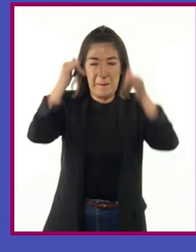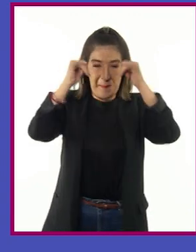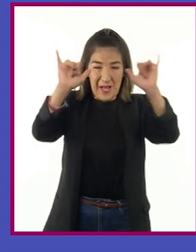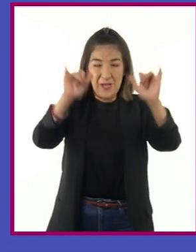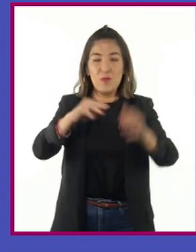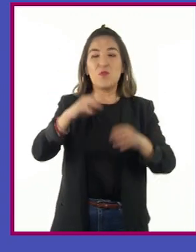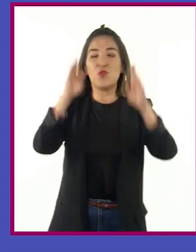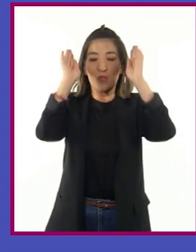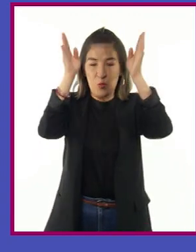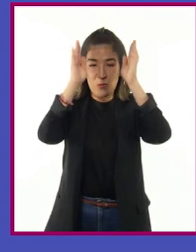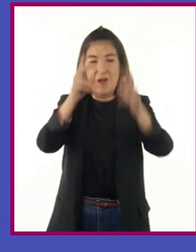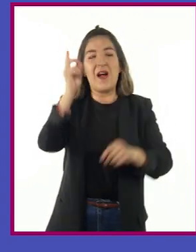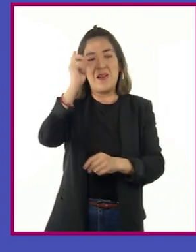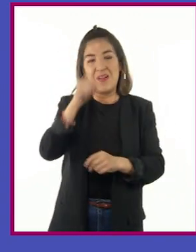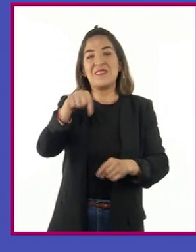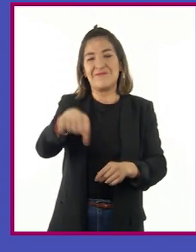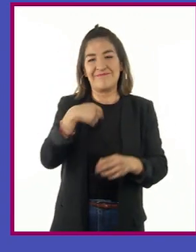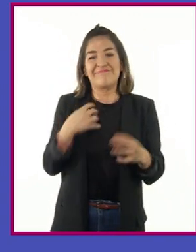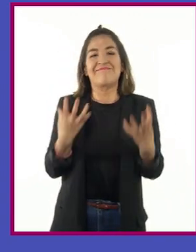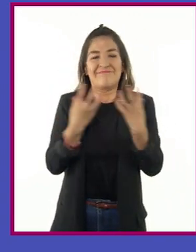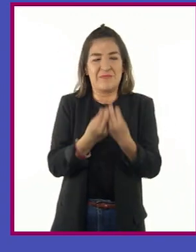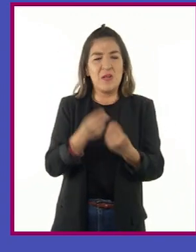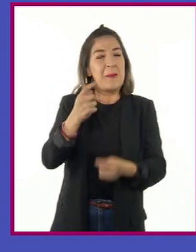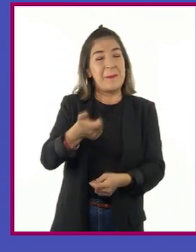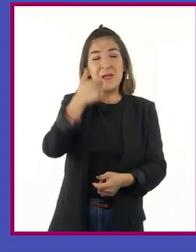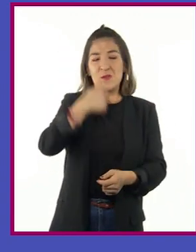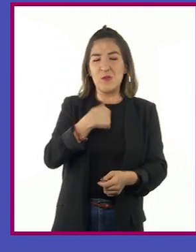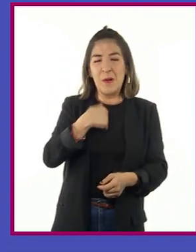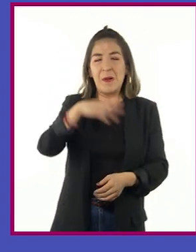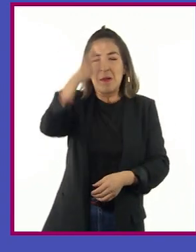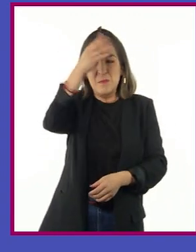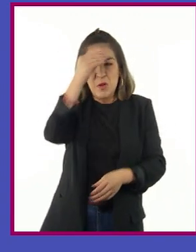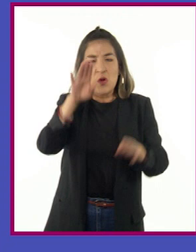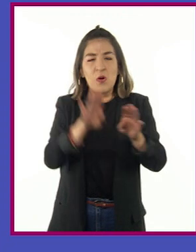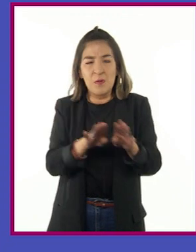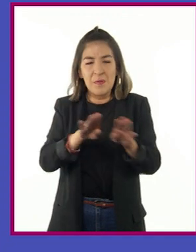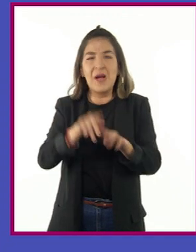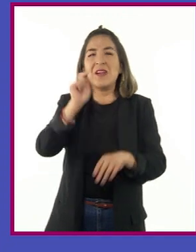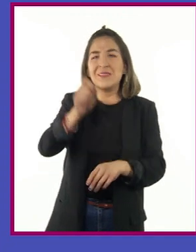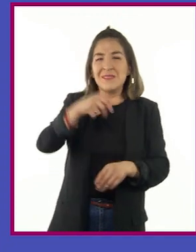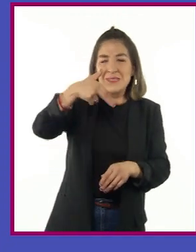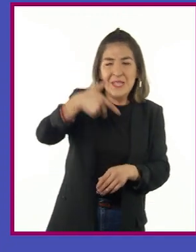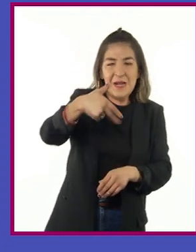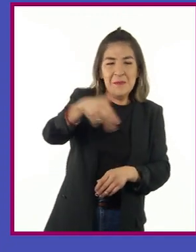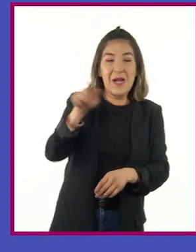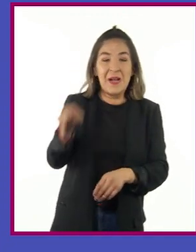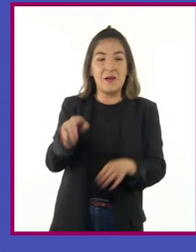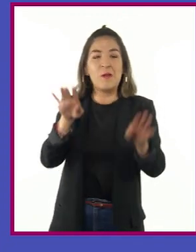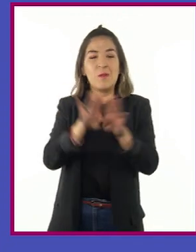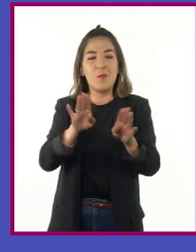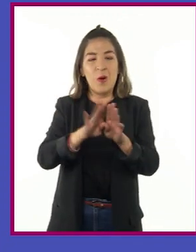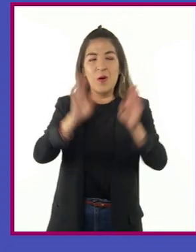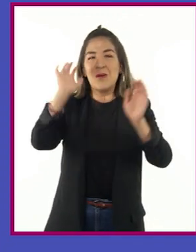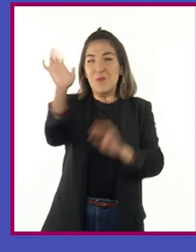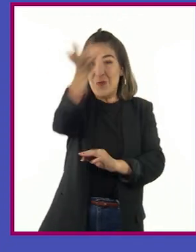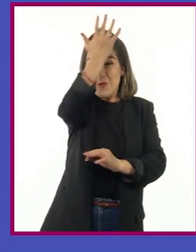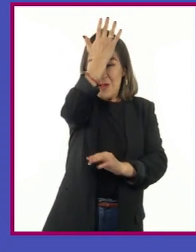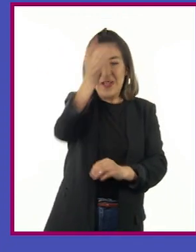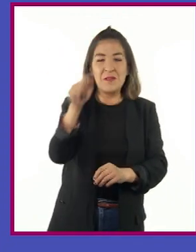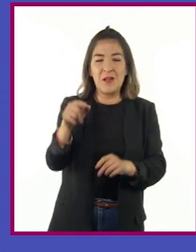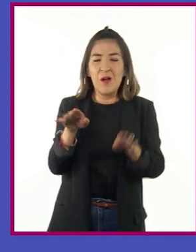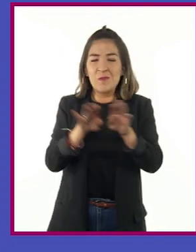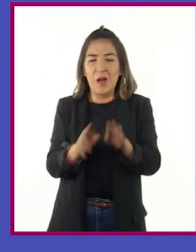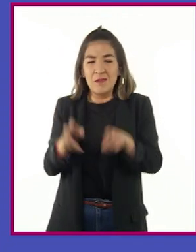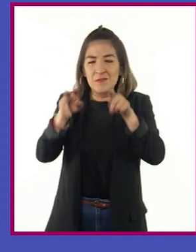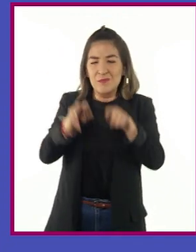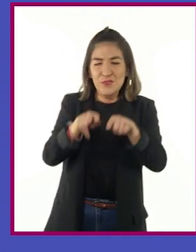y caballos. Di los primeros pasos seguido precisamente por un borrego negro que se salió del corral. Tal